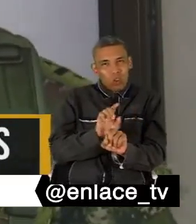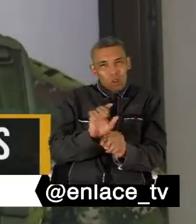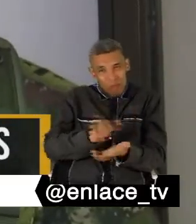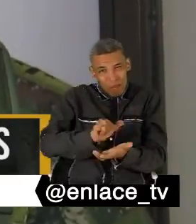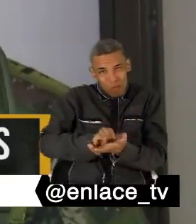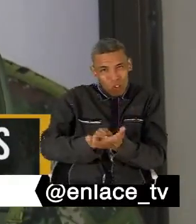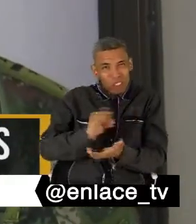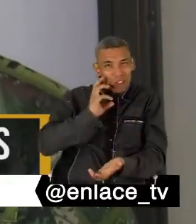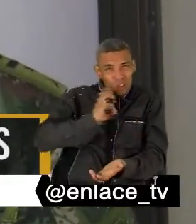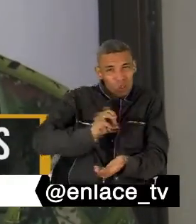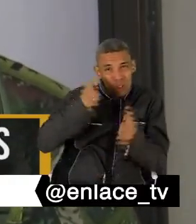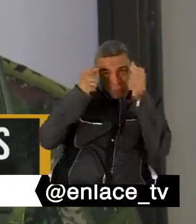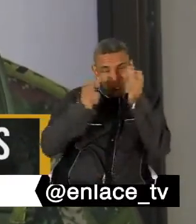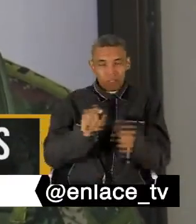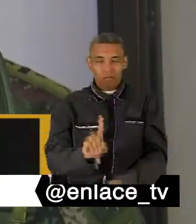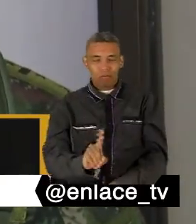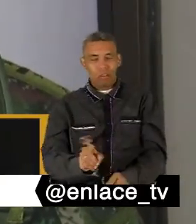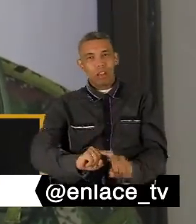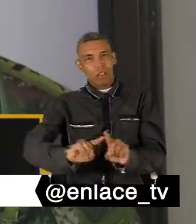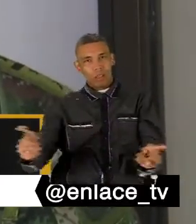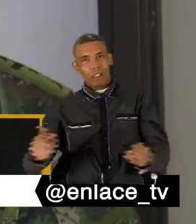El Llanito el modus operandi era: